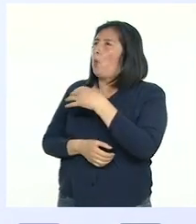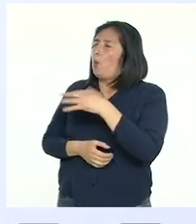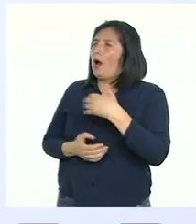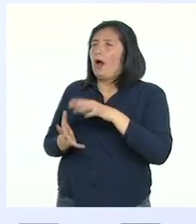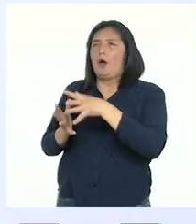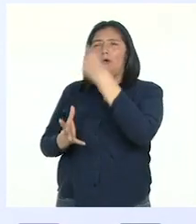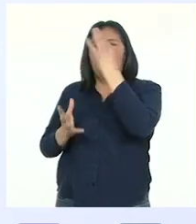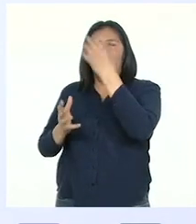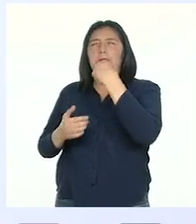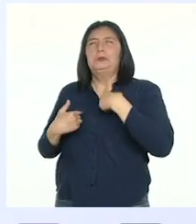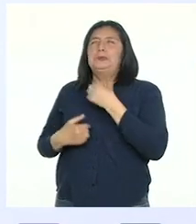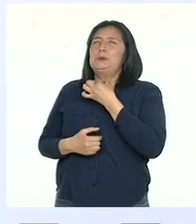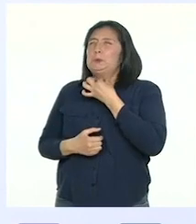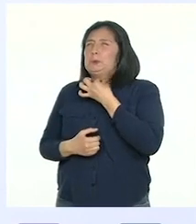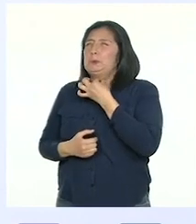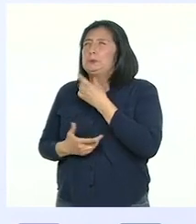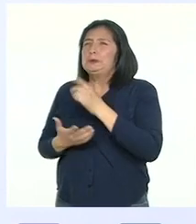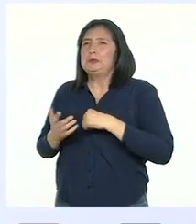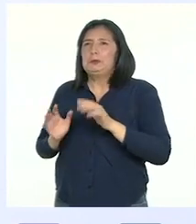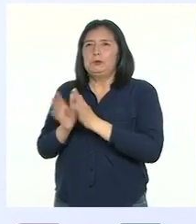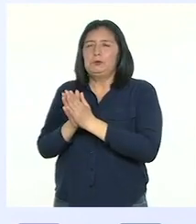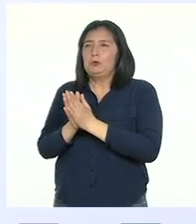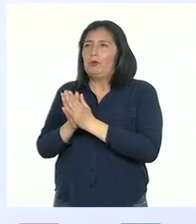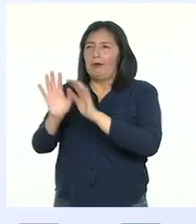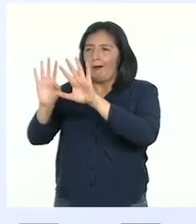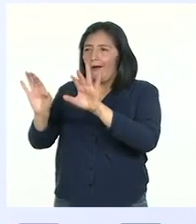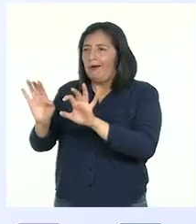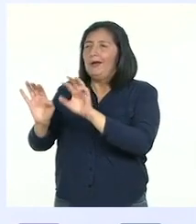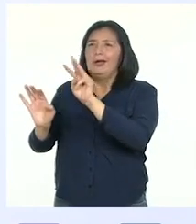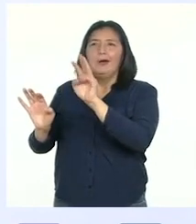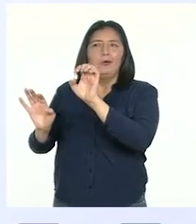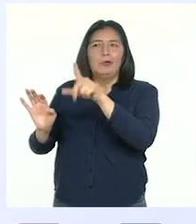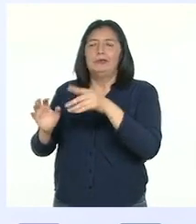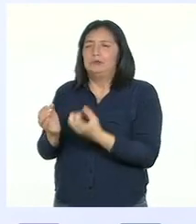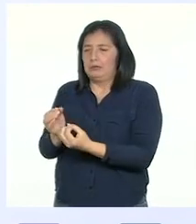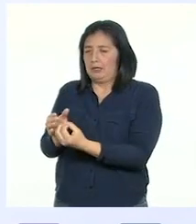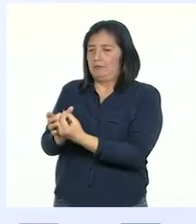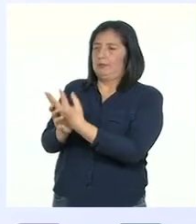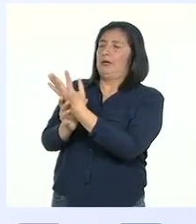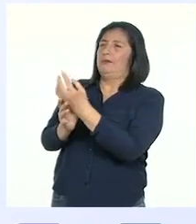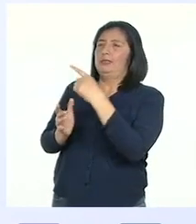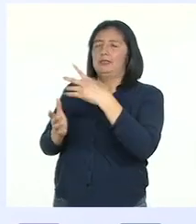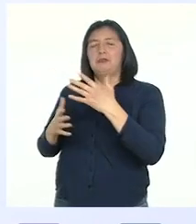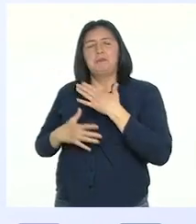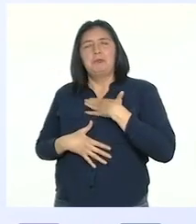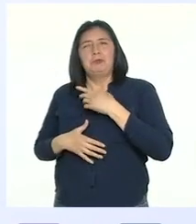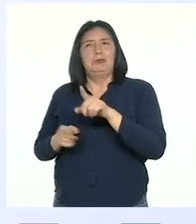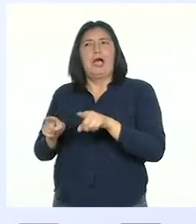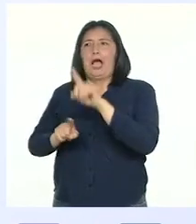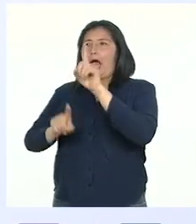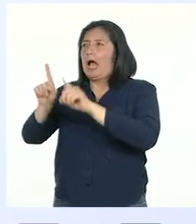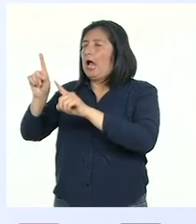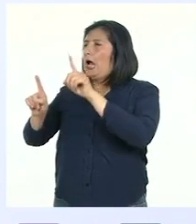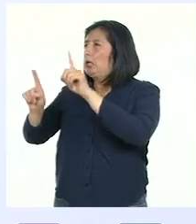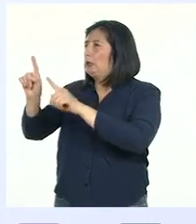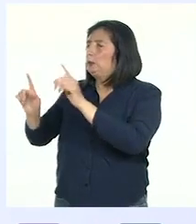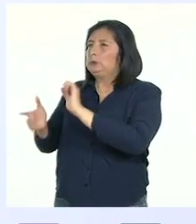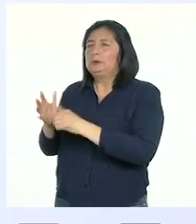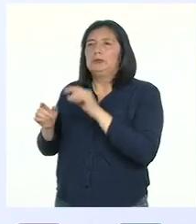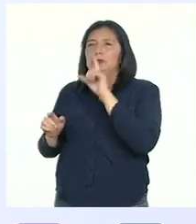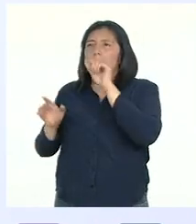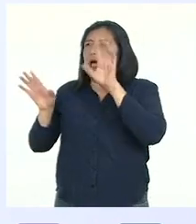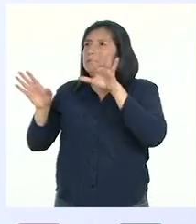estamos aprendiendo me dio curiosidad y averigüé en una página de internet que como en la primavera el clima es agradable, algunas especies de